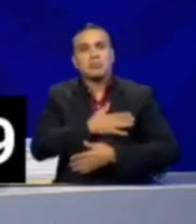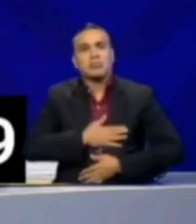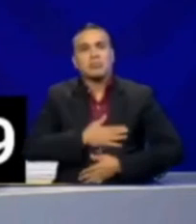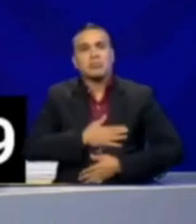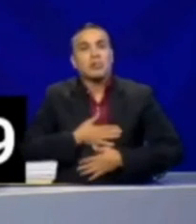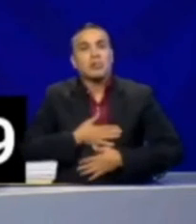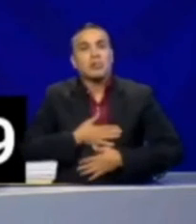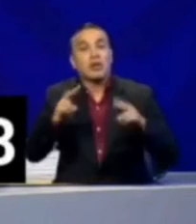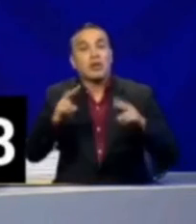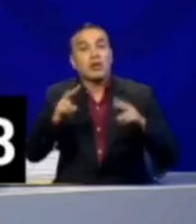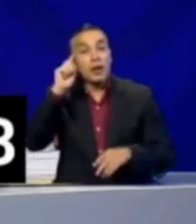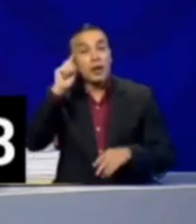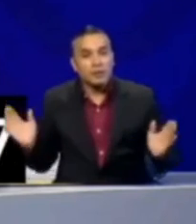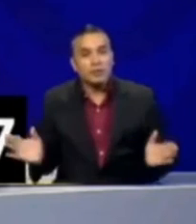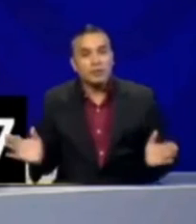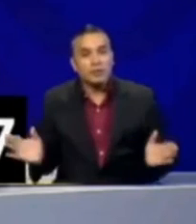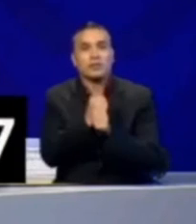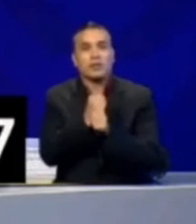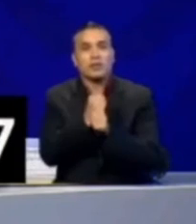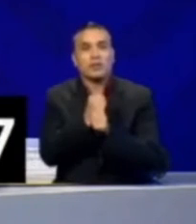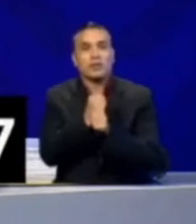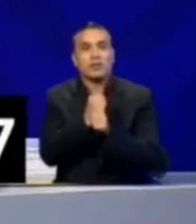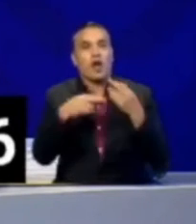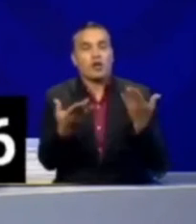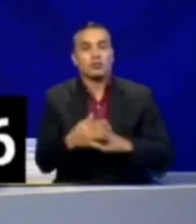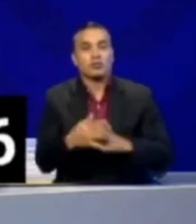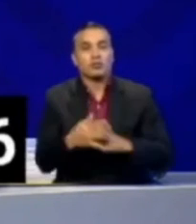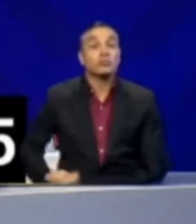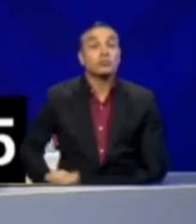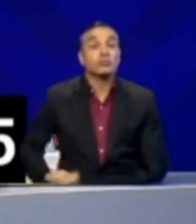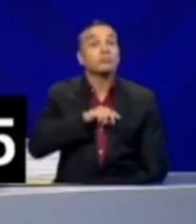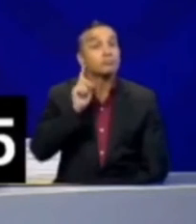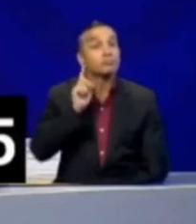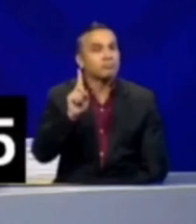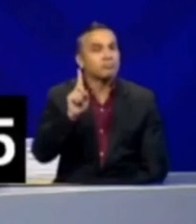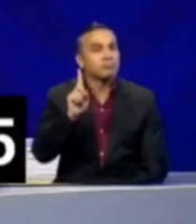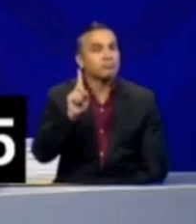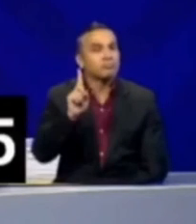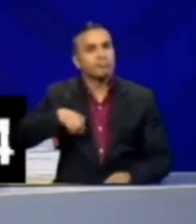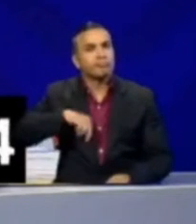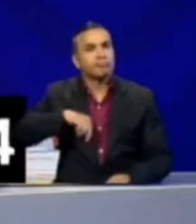y también para impulsar el emprendimiento. Vamos a